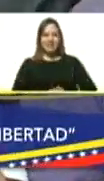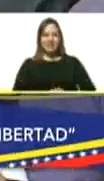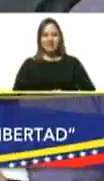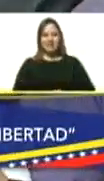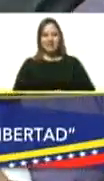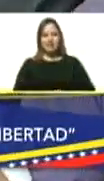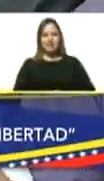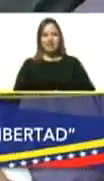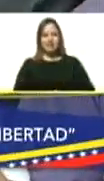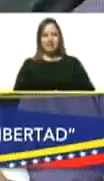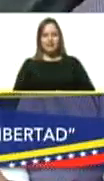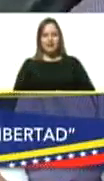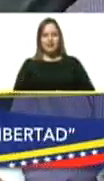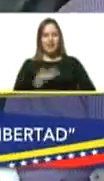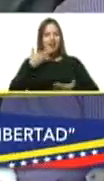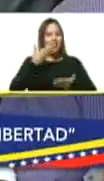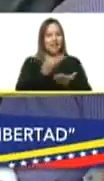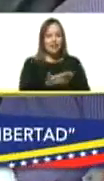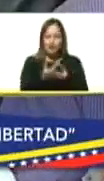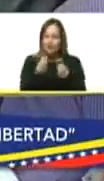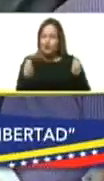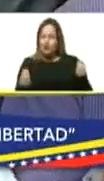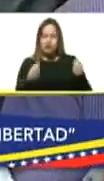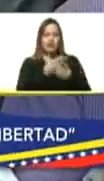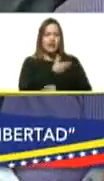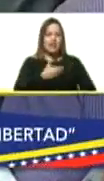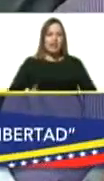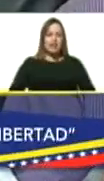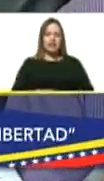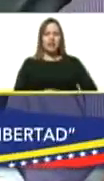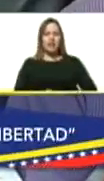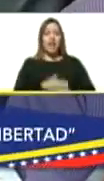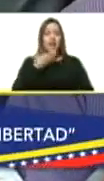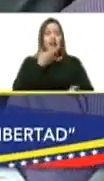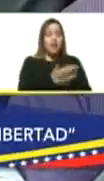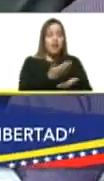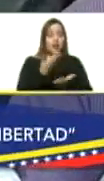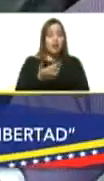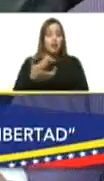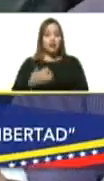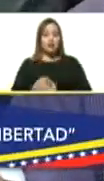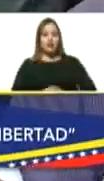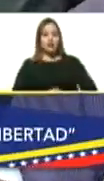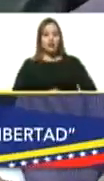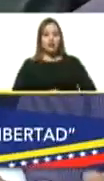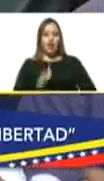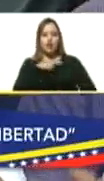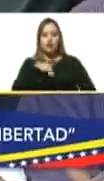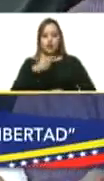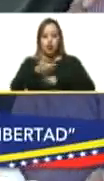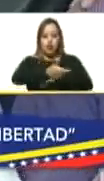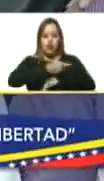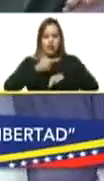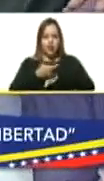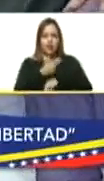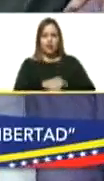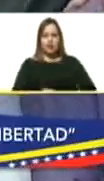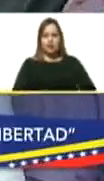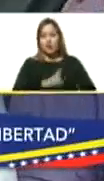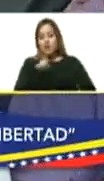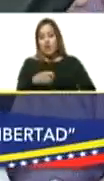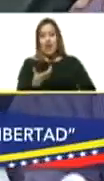Bueno, agradecida mil por mil, presidente. De verdad que sí, agradecida con nuestro gobernador y con